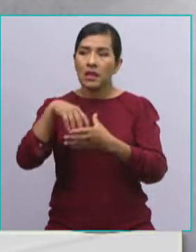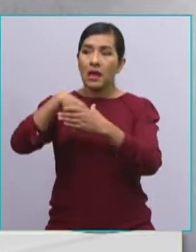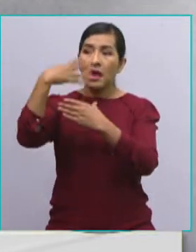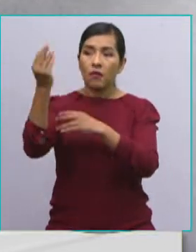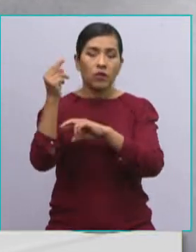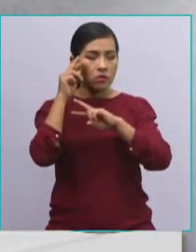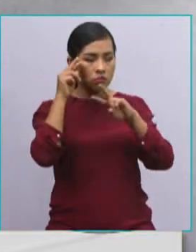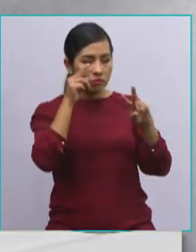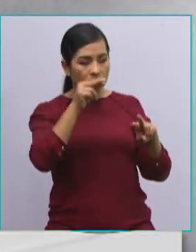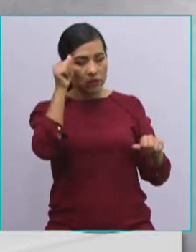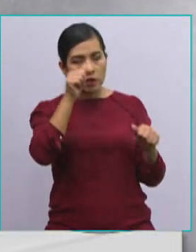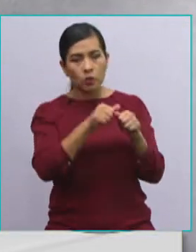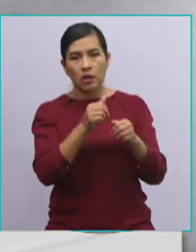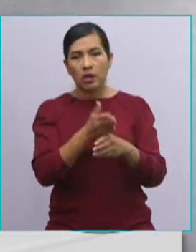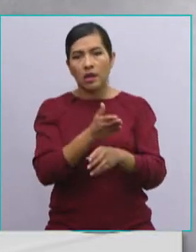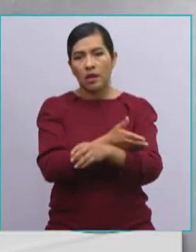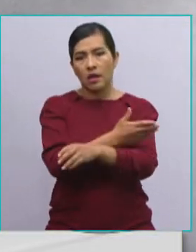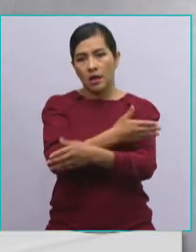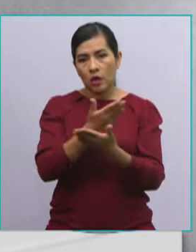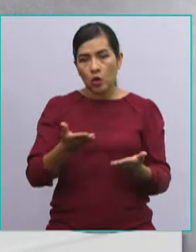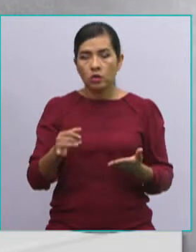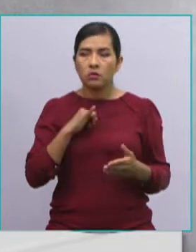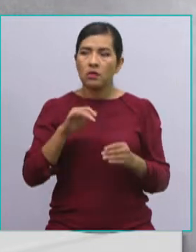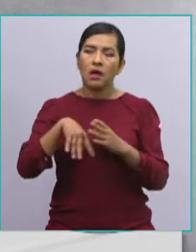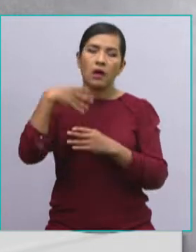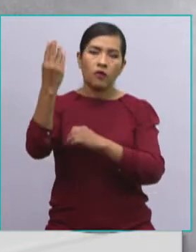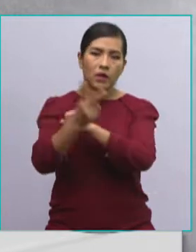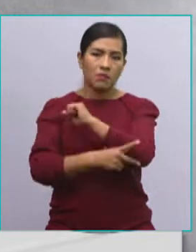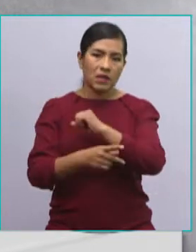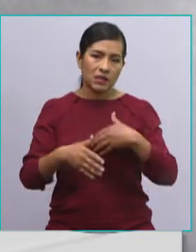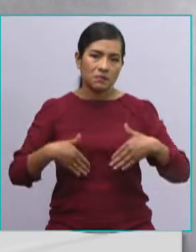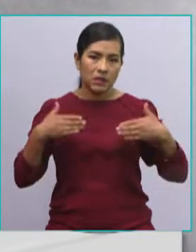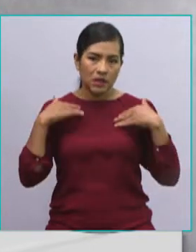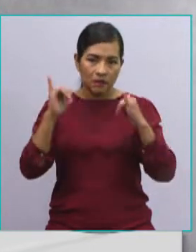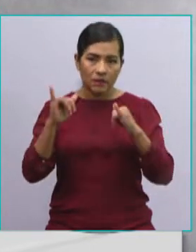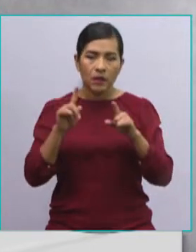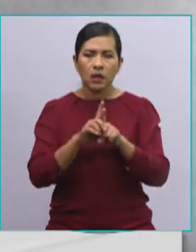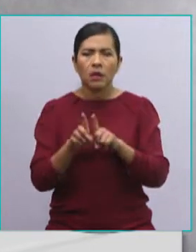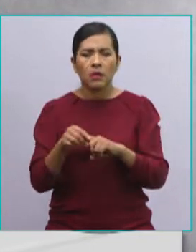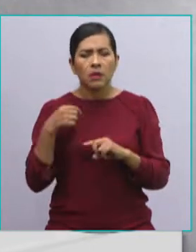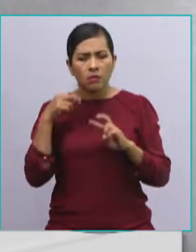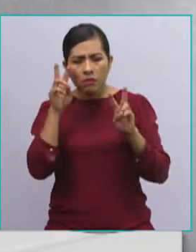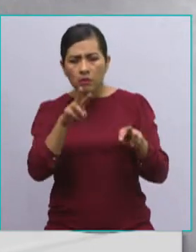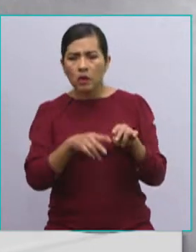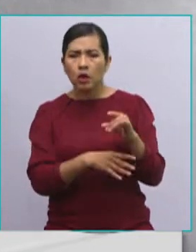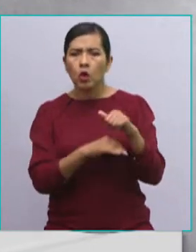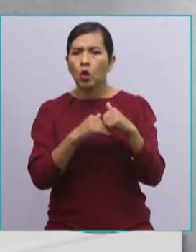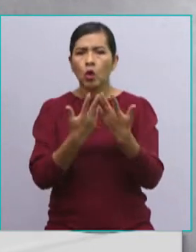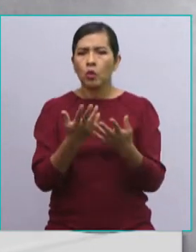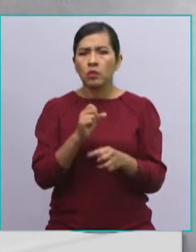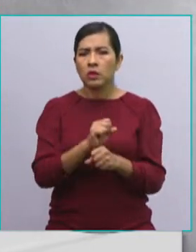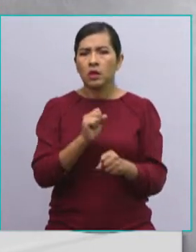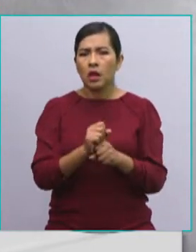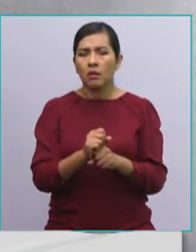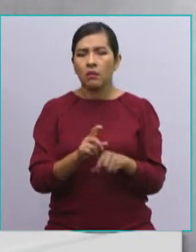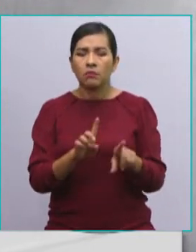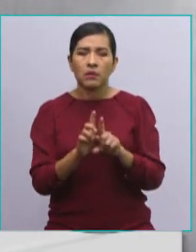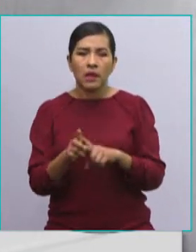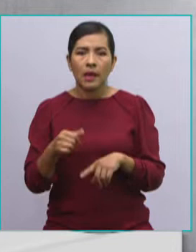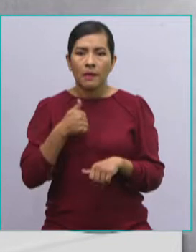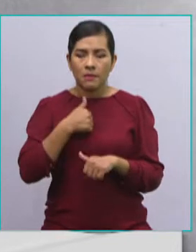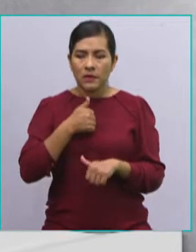fue un tiempo que estuve viviendo por el país así que también veía que lo que estaba pasando durante toda esa época un poco con la mirada